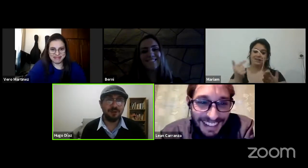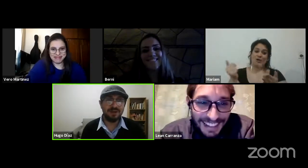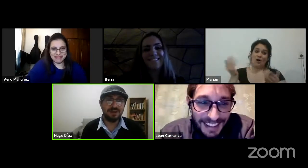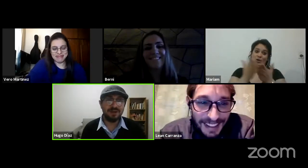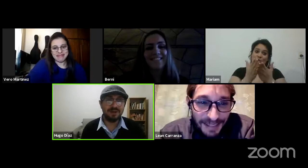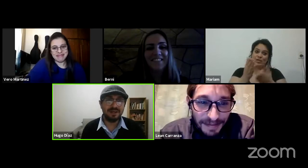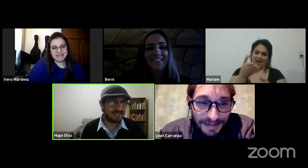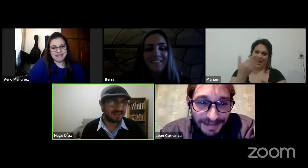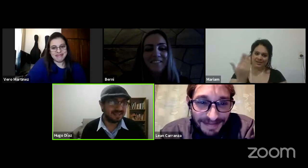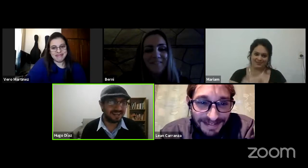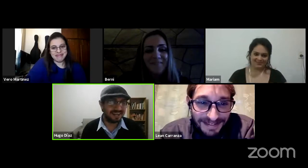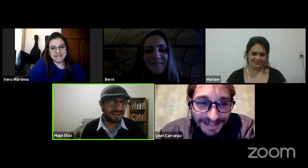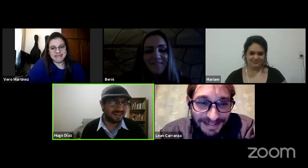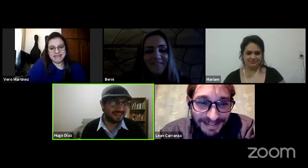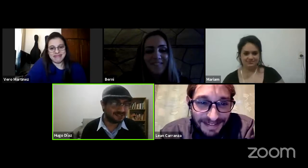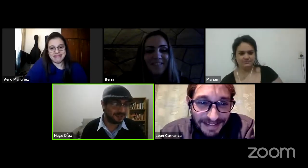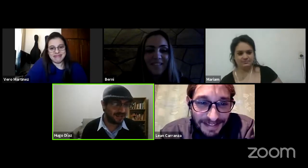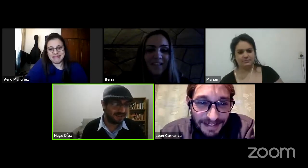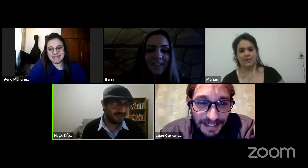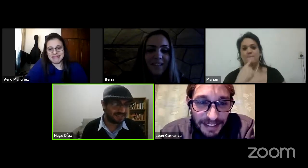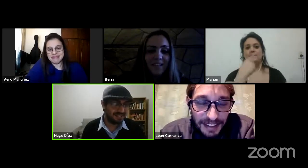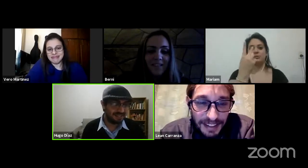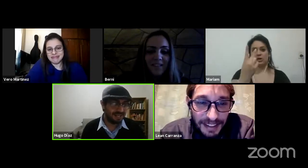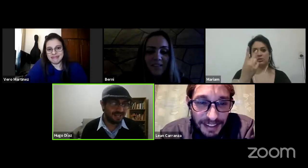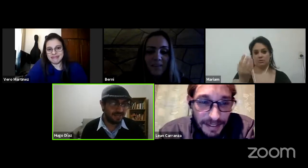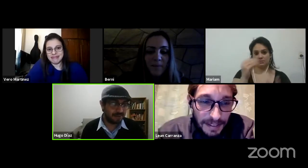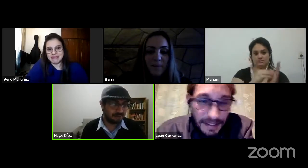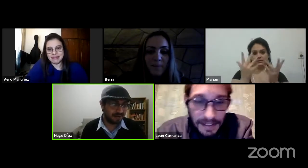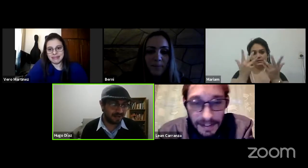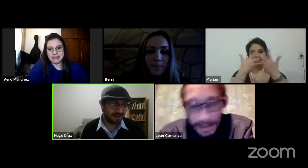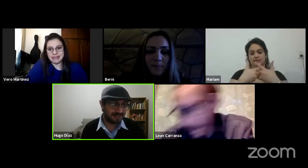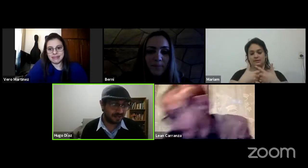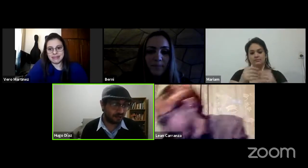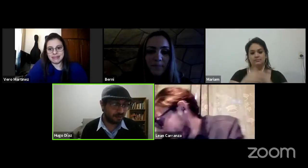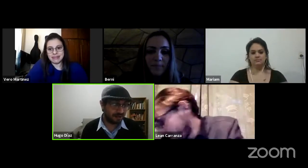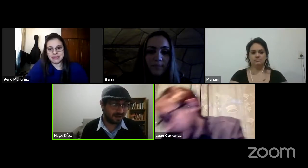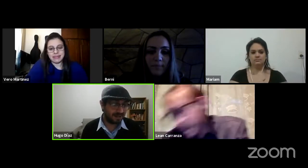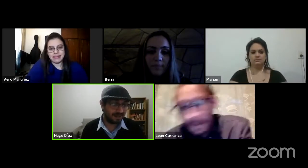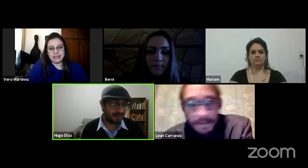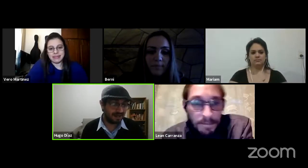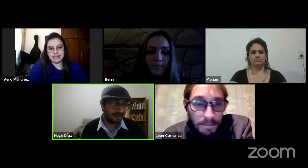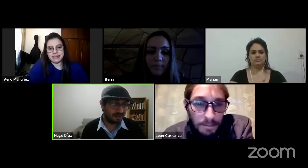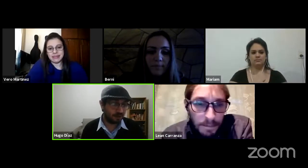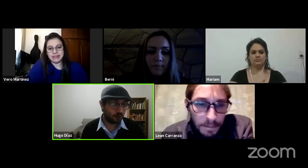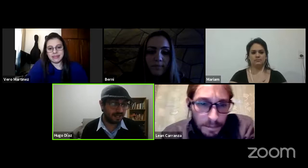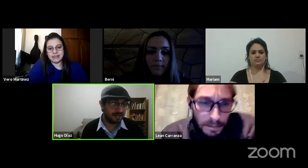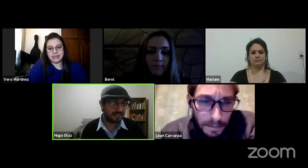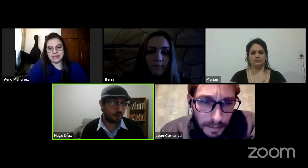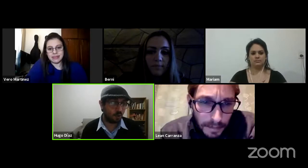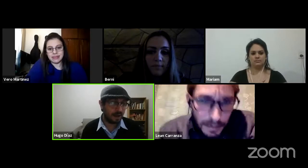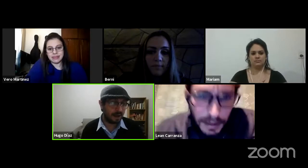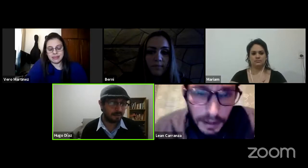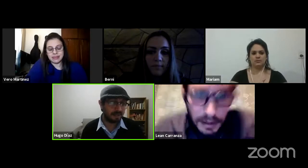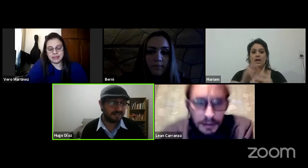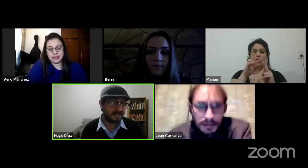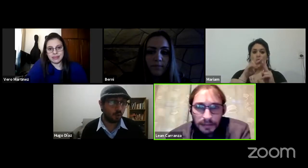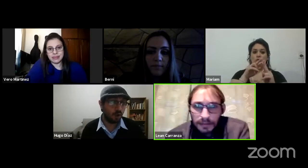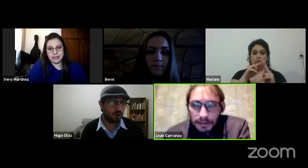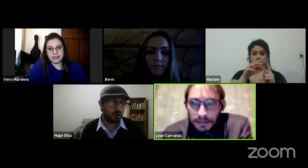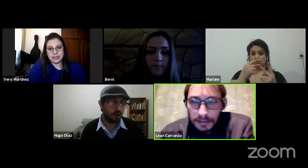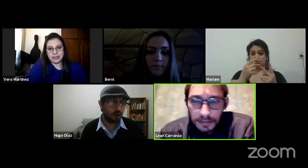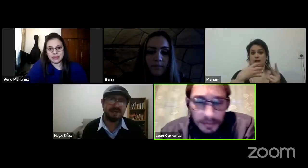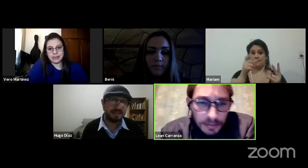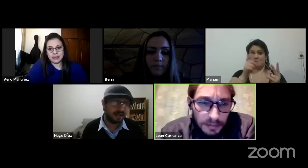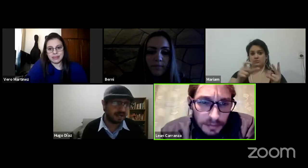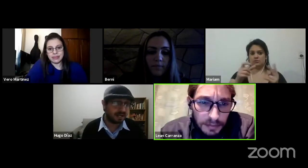la gastronomía tengo dos preguntas más que están relacionadas que me imágenes y aunque merma gerente y nadia tamara rodríguez la primera 16 cuando